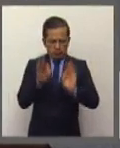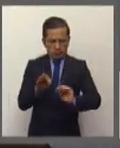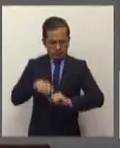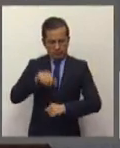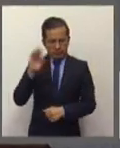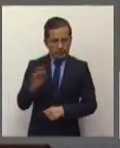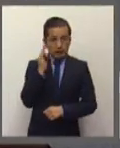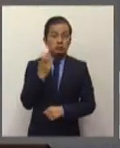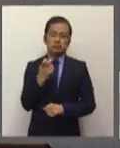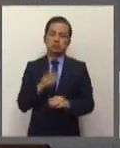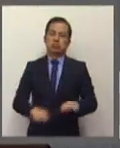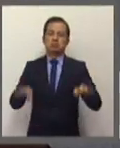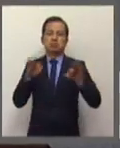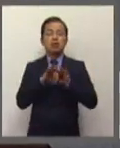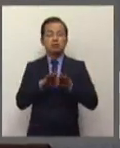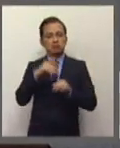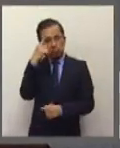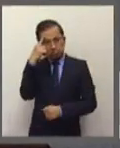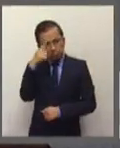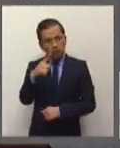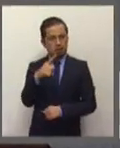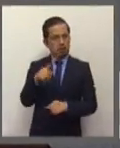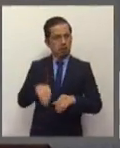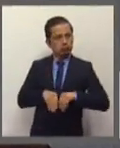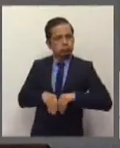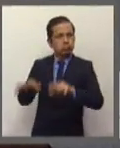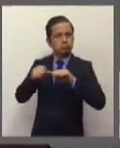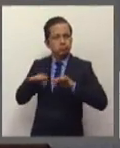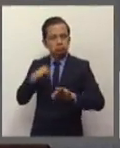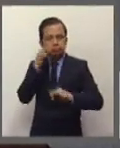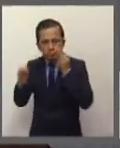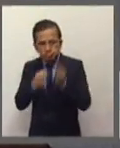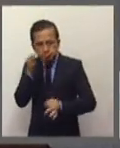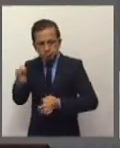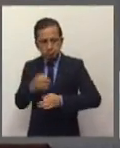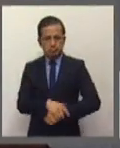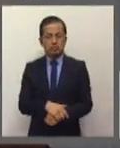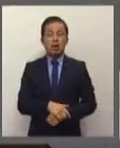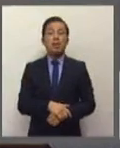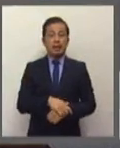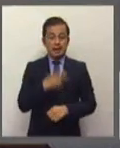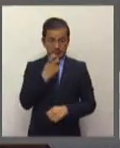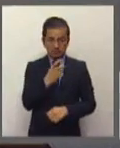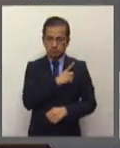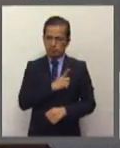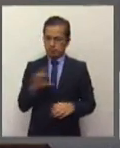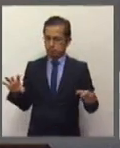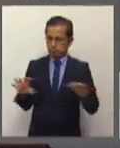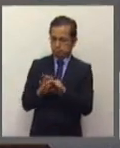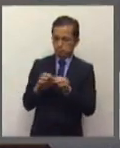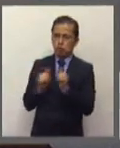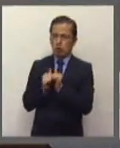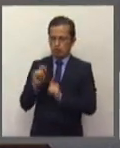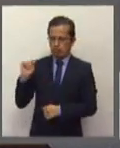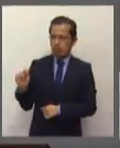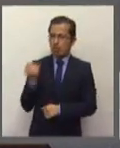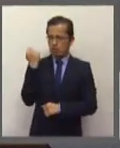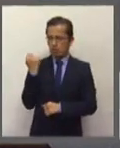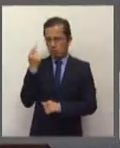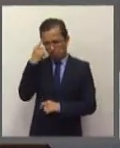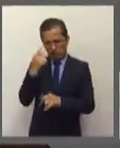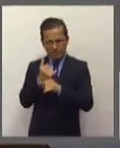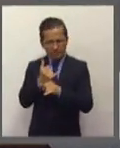institucional, al que es necesario incorporar el avance tecnológico de la sociedad de la información. La presente iniciativa